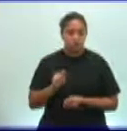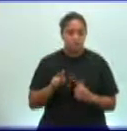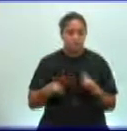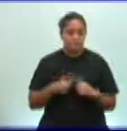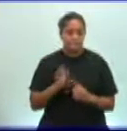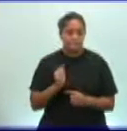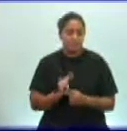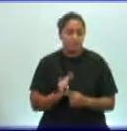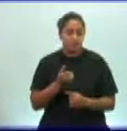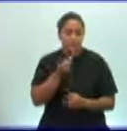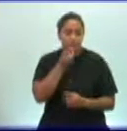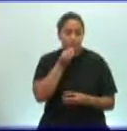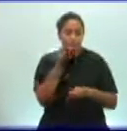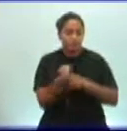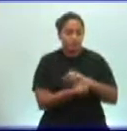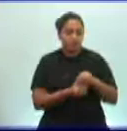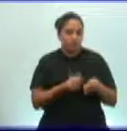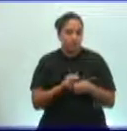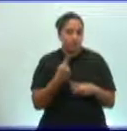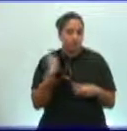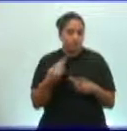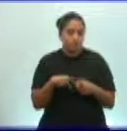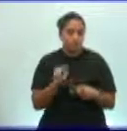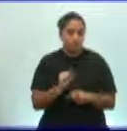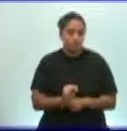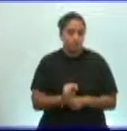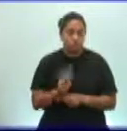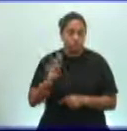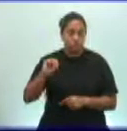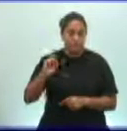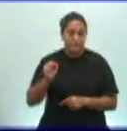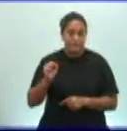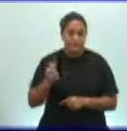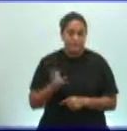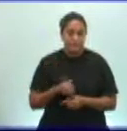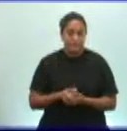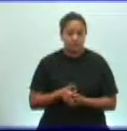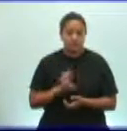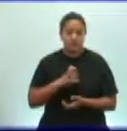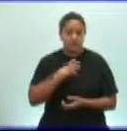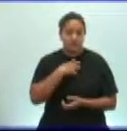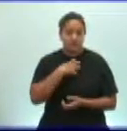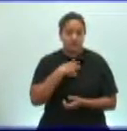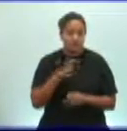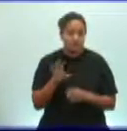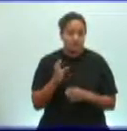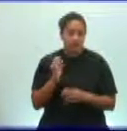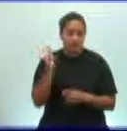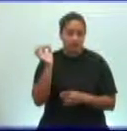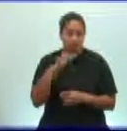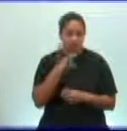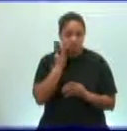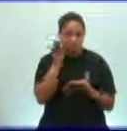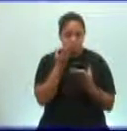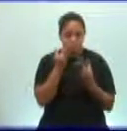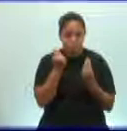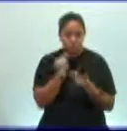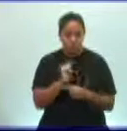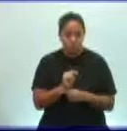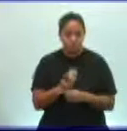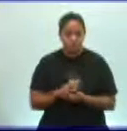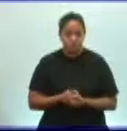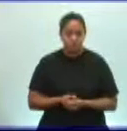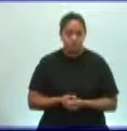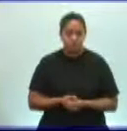otra conjunción, más, que no lleva tilde. Ejemplo, el joven se divertía pero perdía el tiempo.